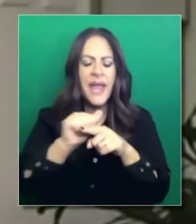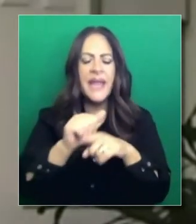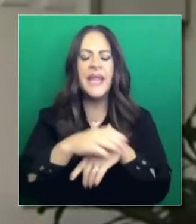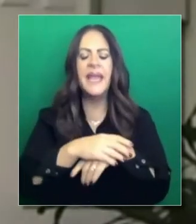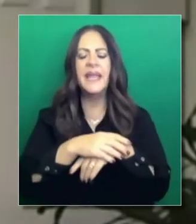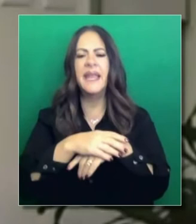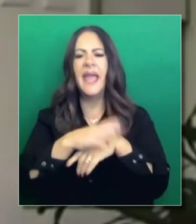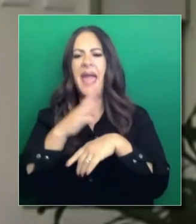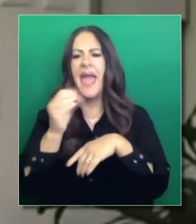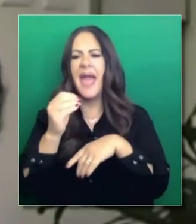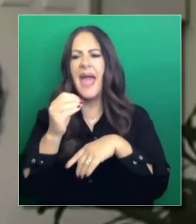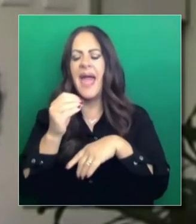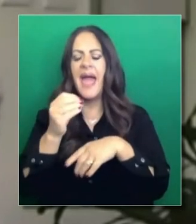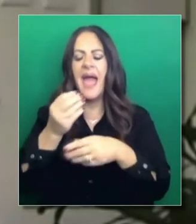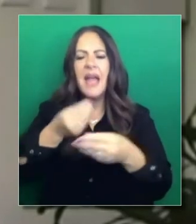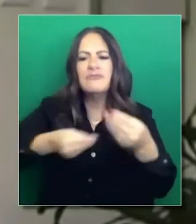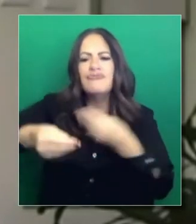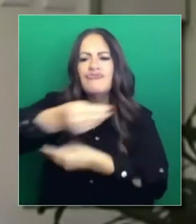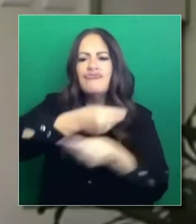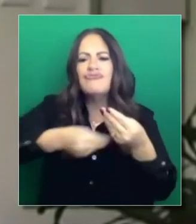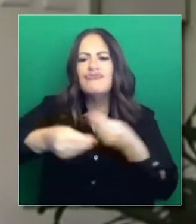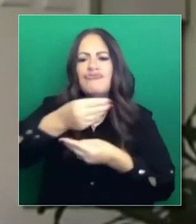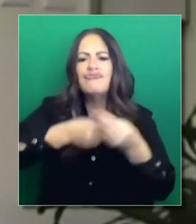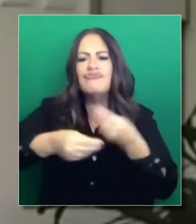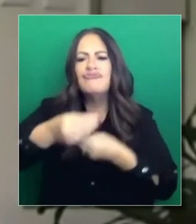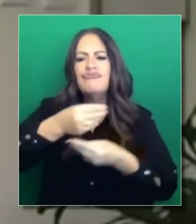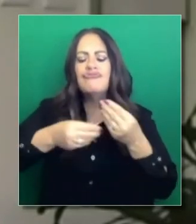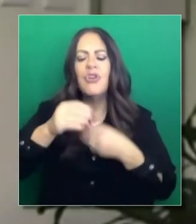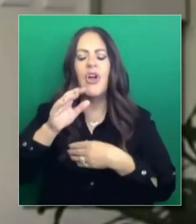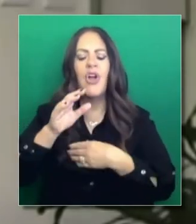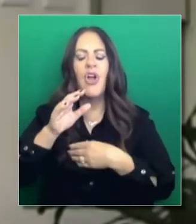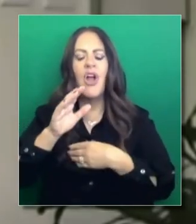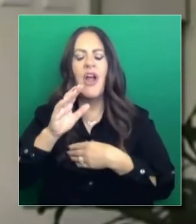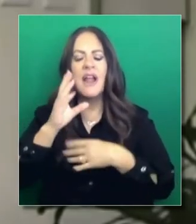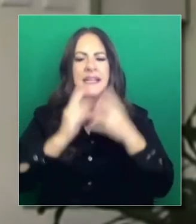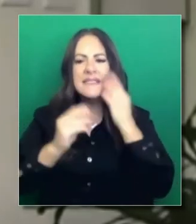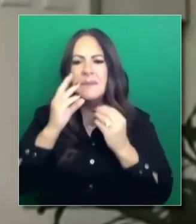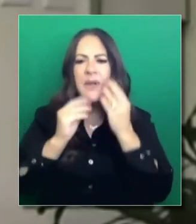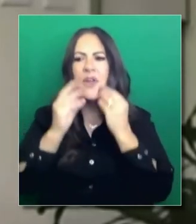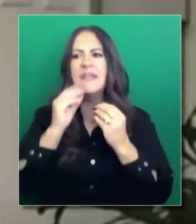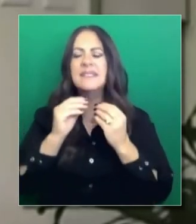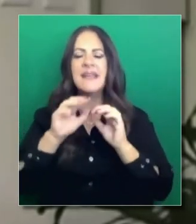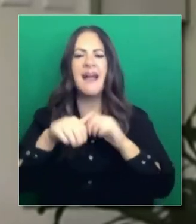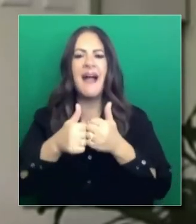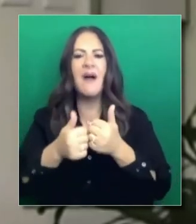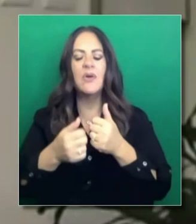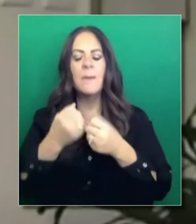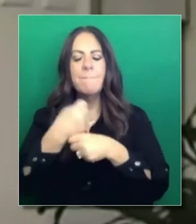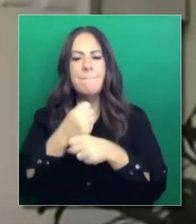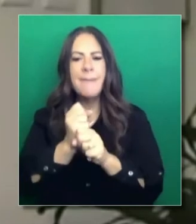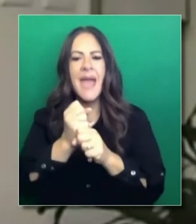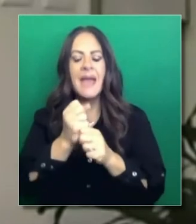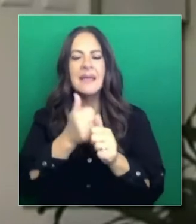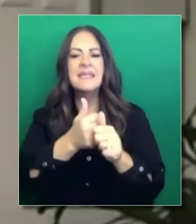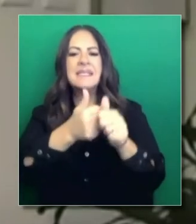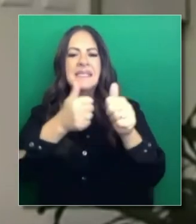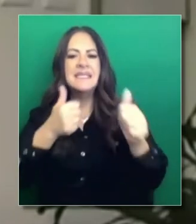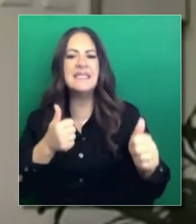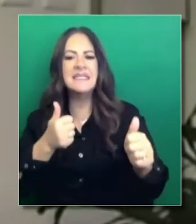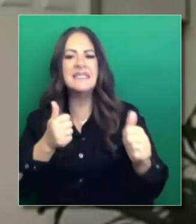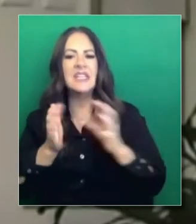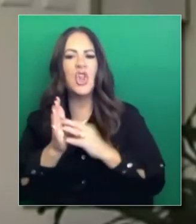profesional con los docentes. Todo esto se está desarrollando a lo largo del estado y también el distanciamiento, que es un